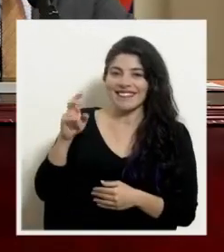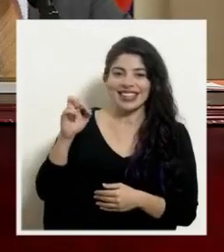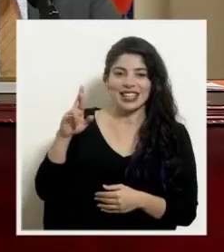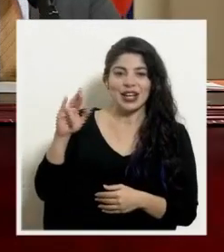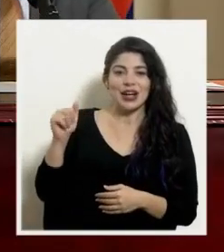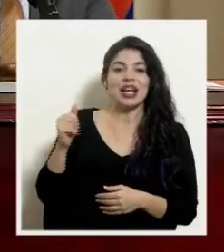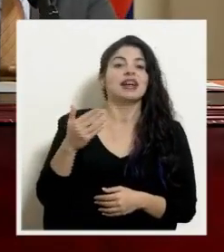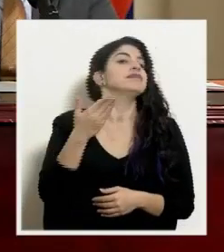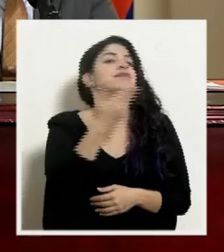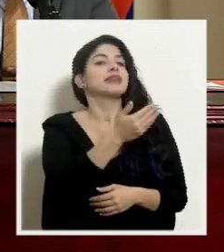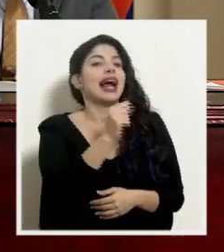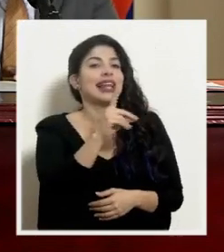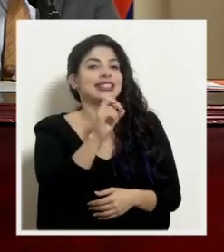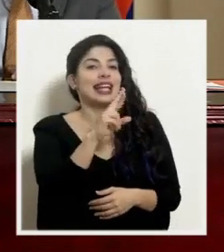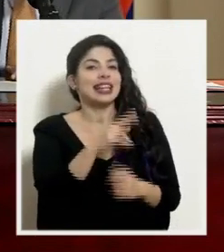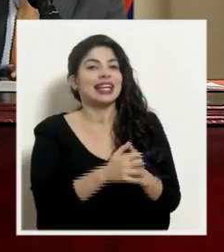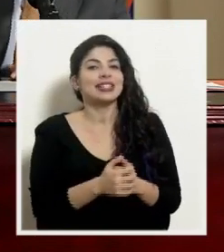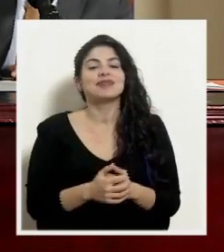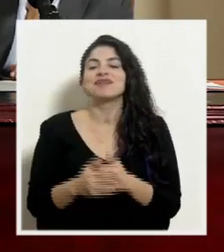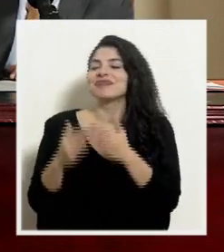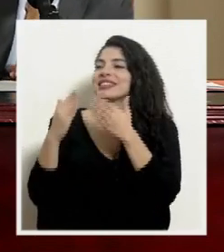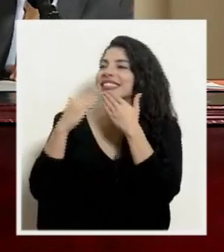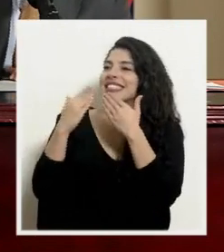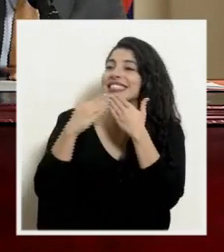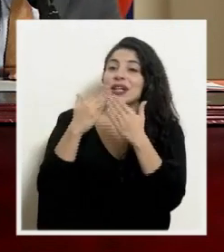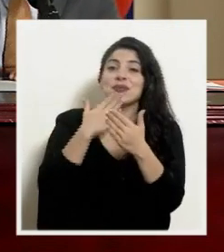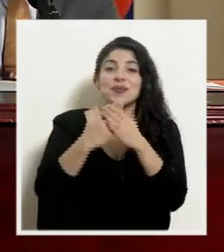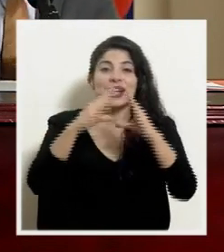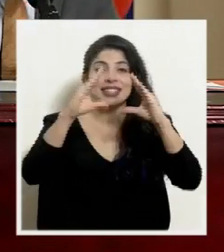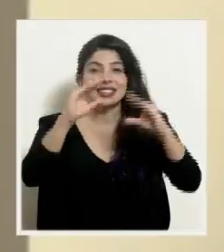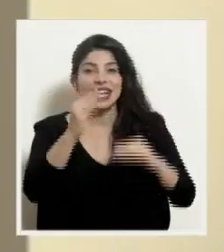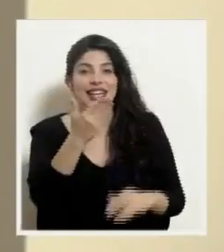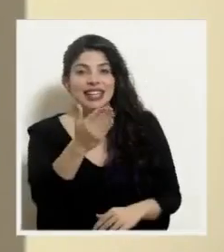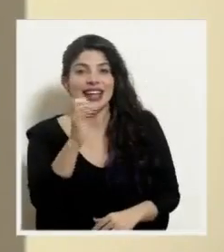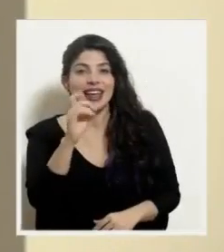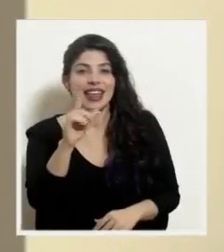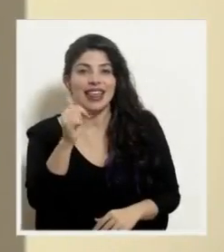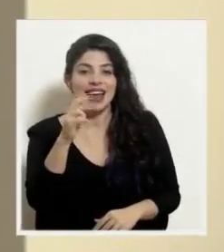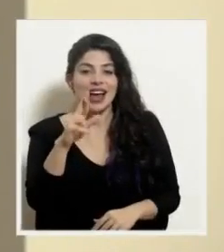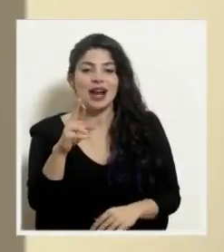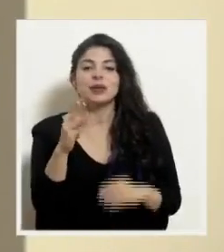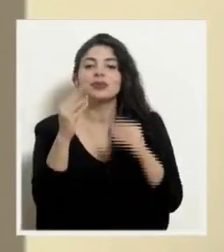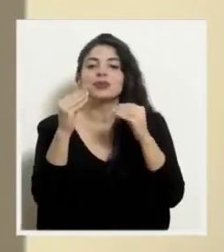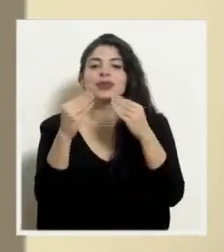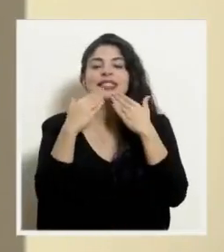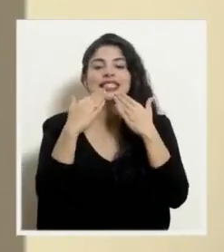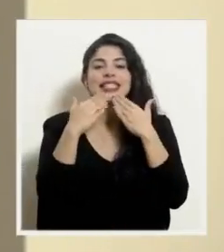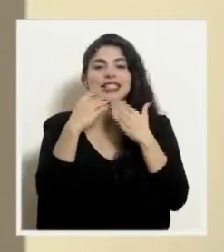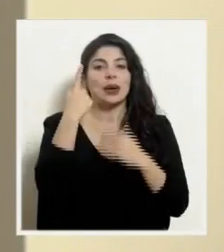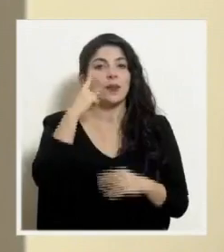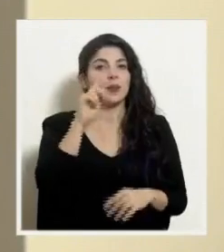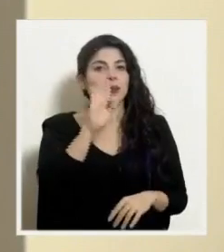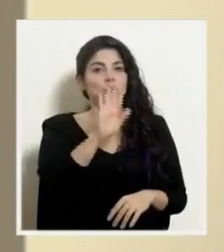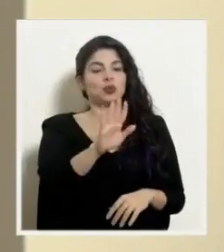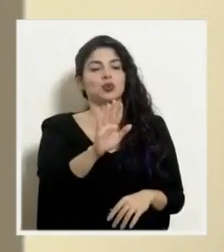Victoria. Don Alexander. Gracias. Muy buenas tardes, don Edgar. Muchísimas gracias por sus